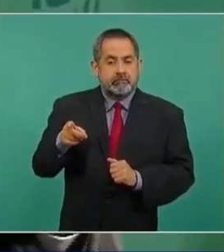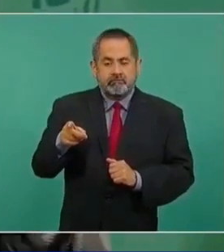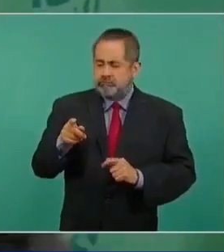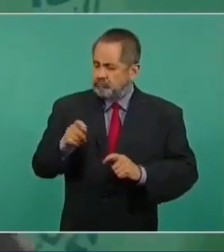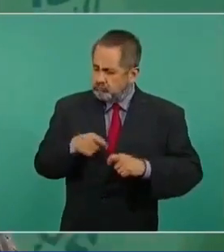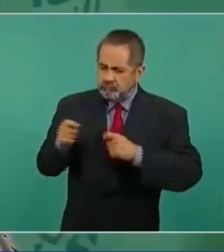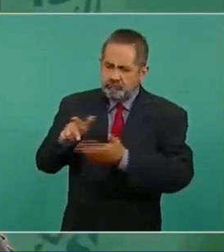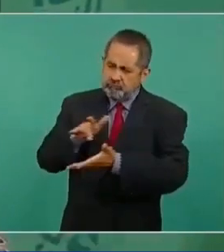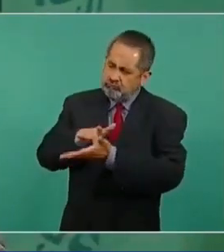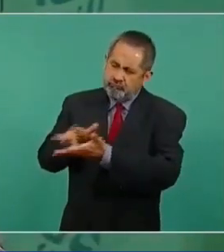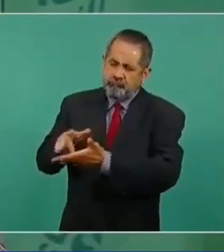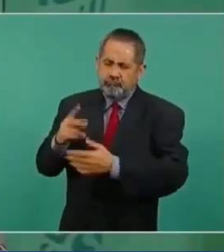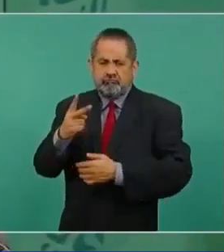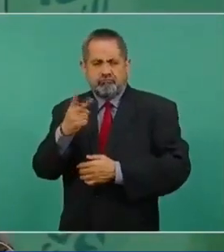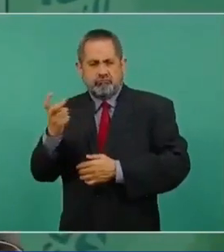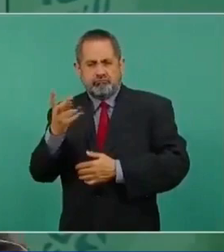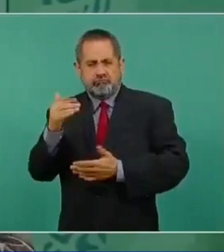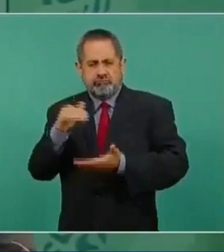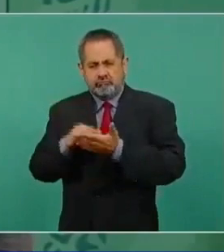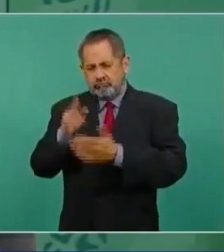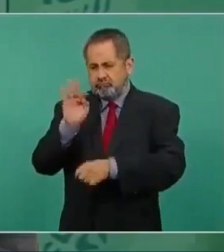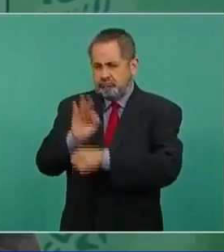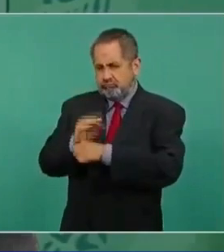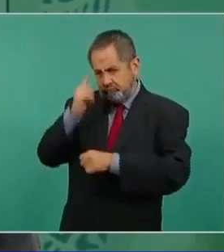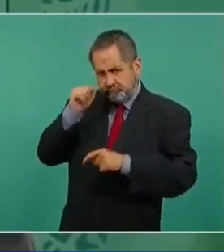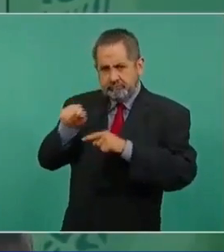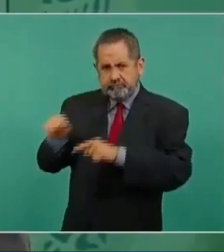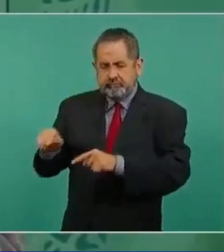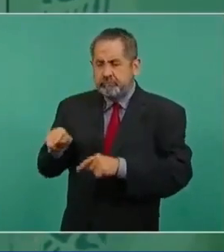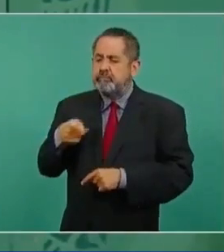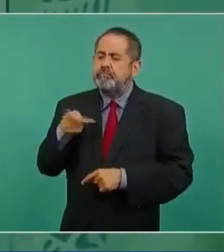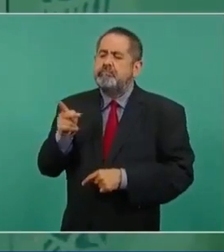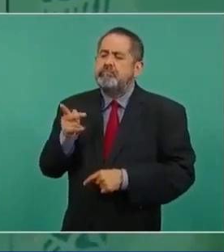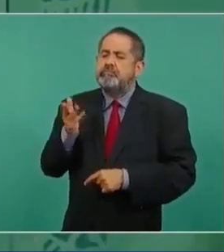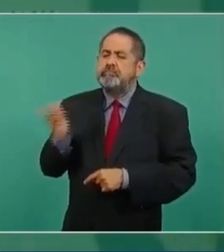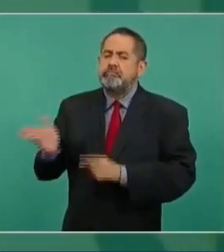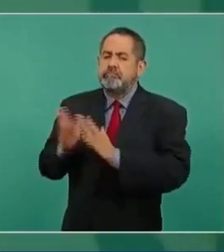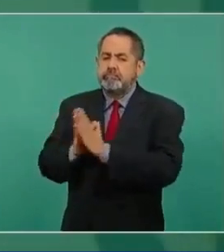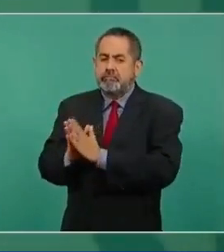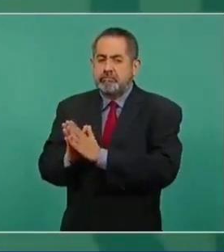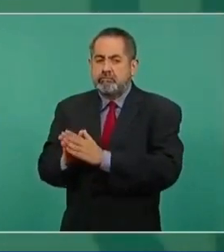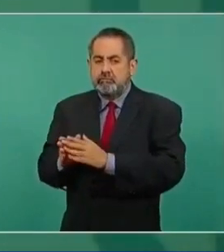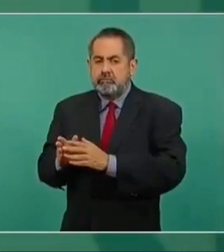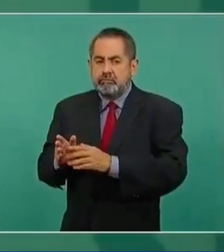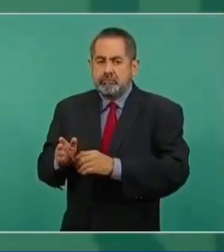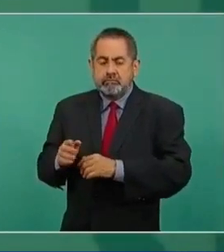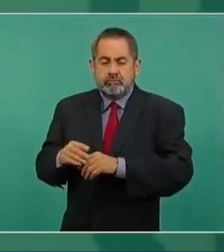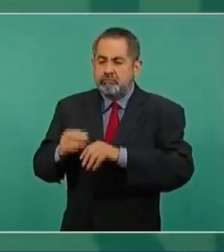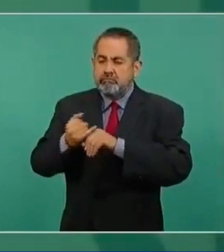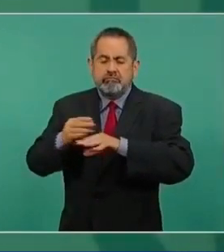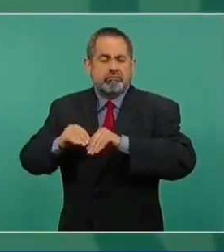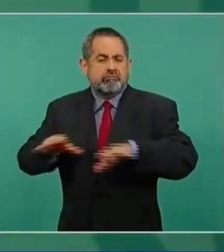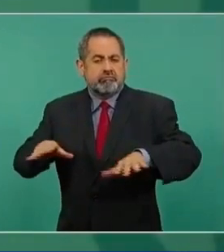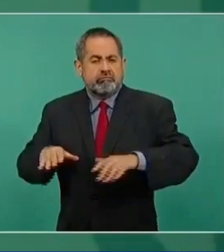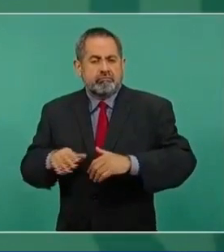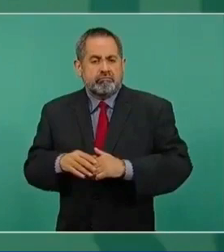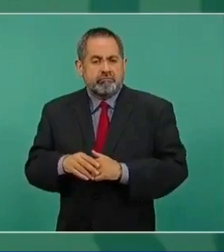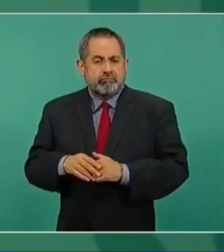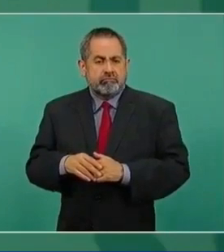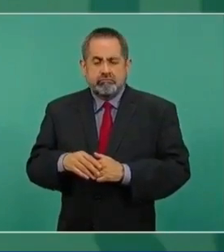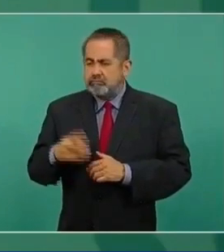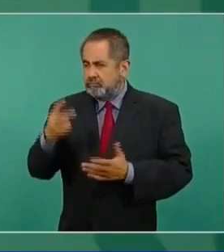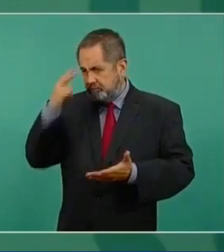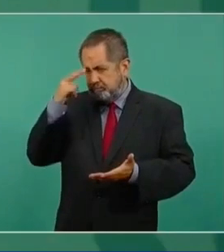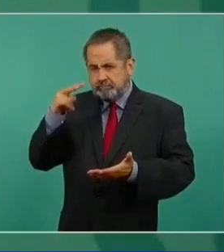aportamos los 250 nosotros, pero le pido un favor, infórmenlo ya, que se pronuncie en